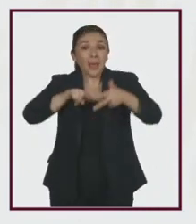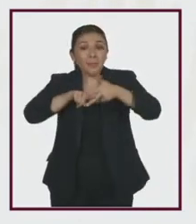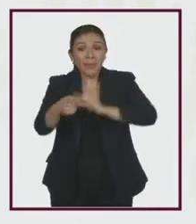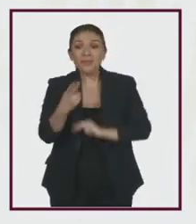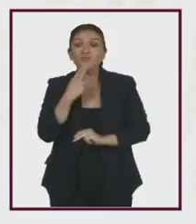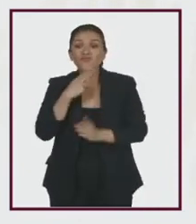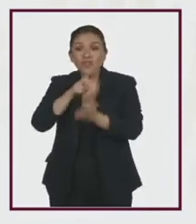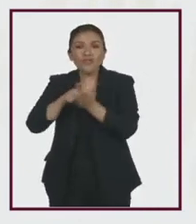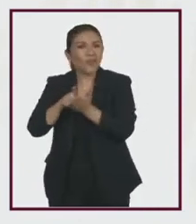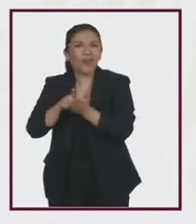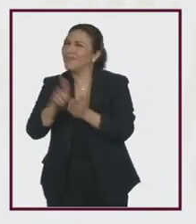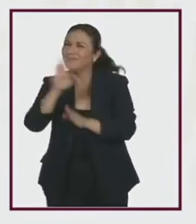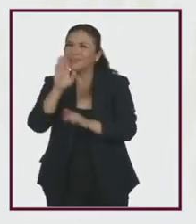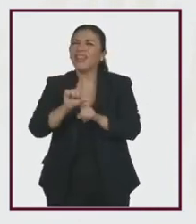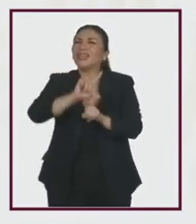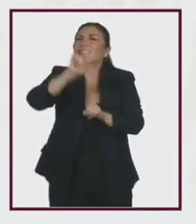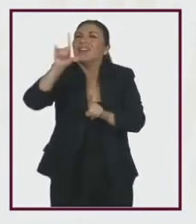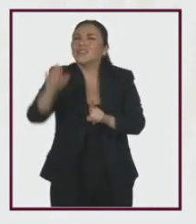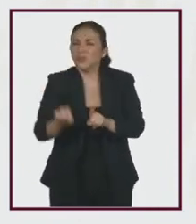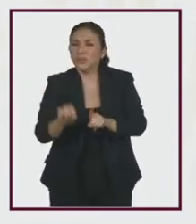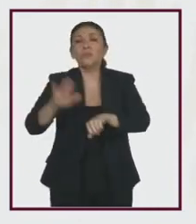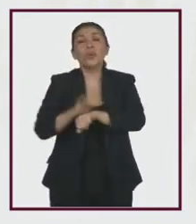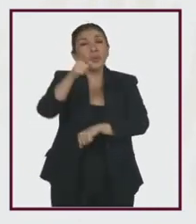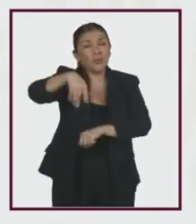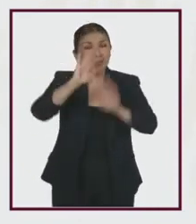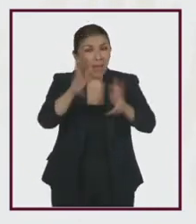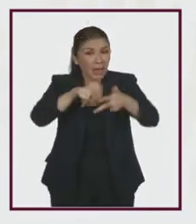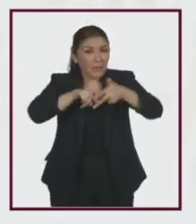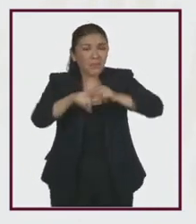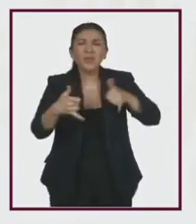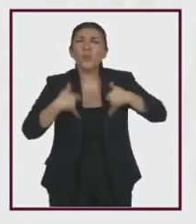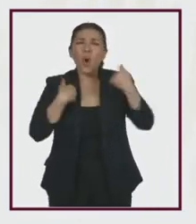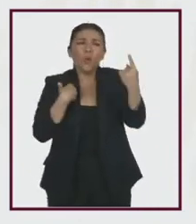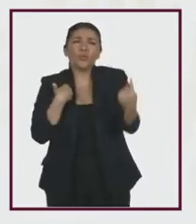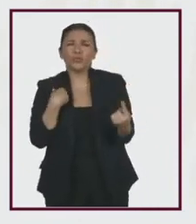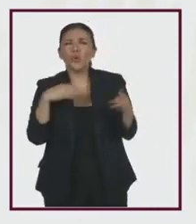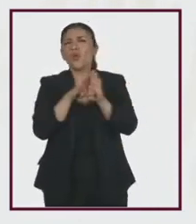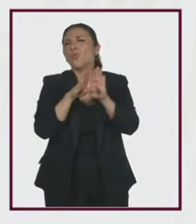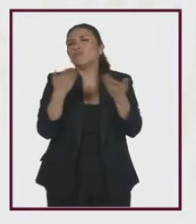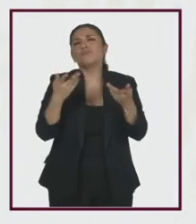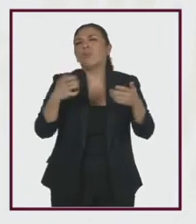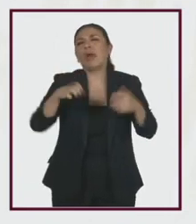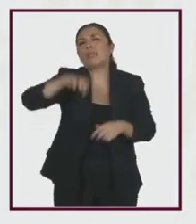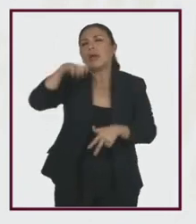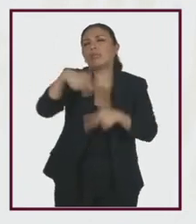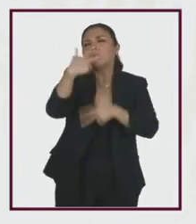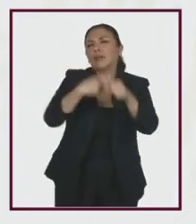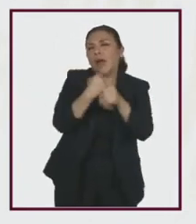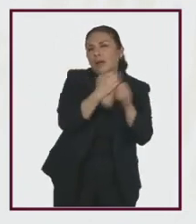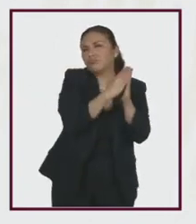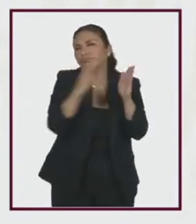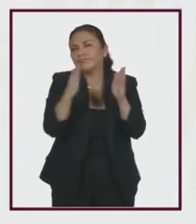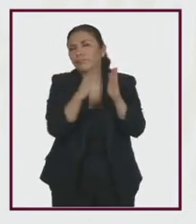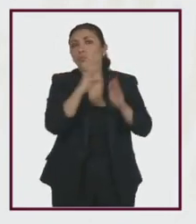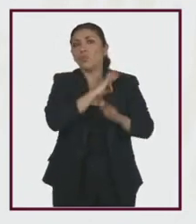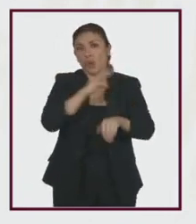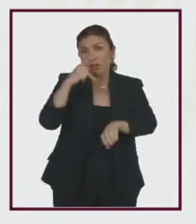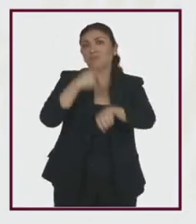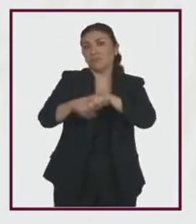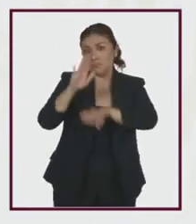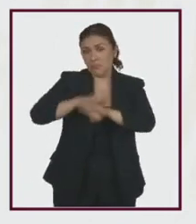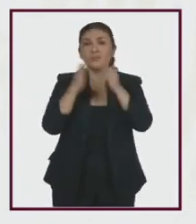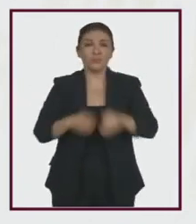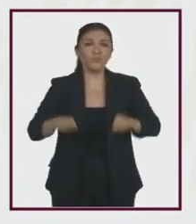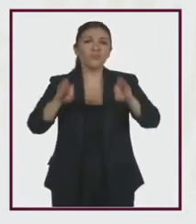sustancias, porque cuando las comenzamos a utilizar muy jóvenes, como los adolescentes, probablemente puedan tener riesgos